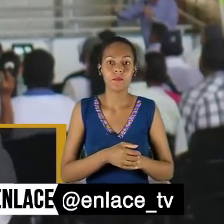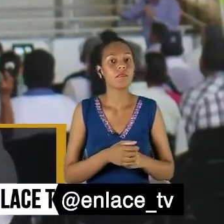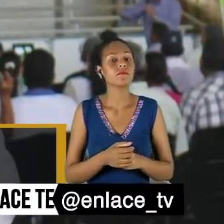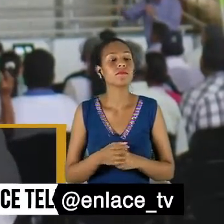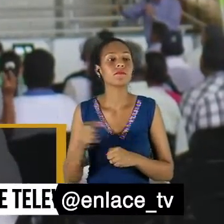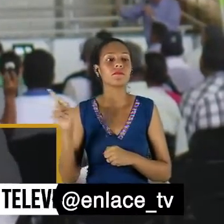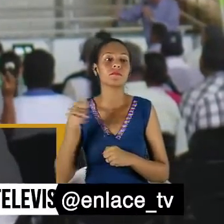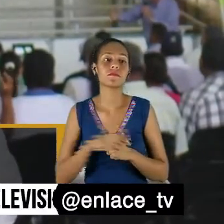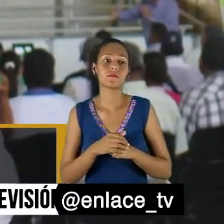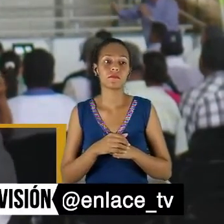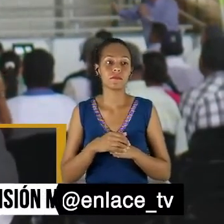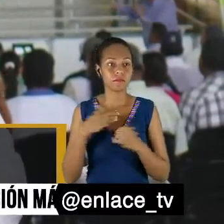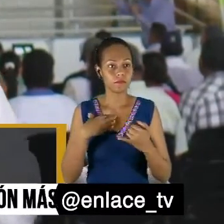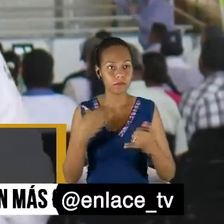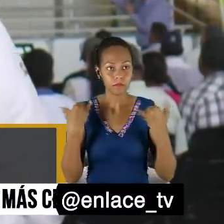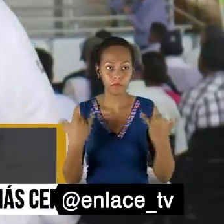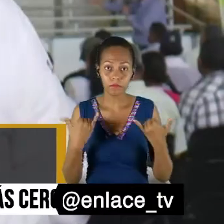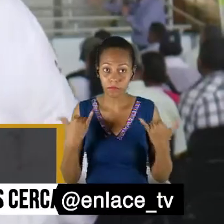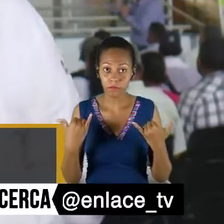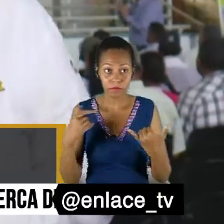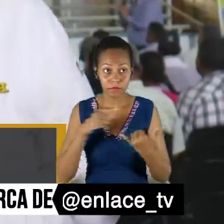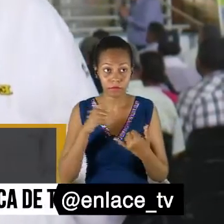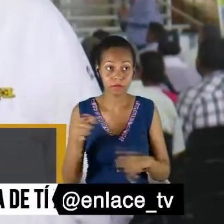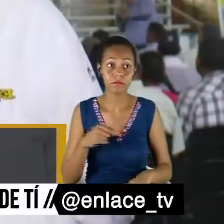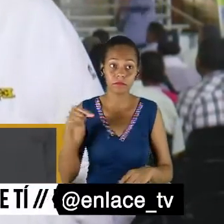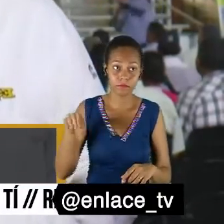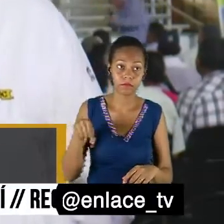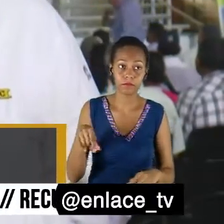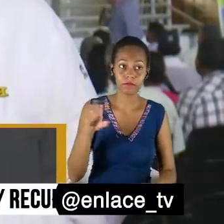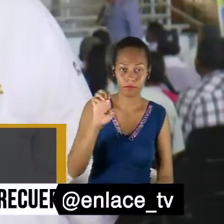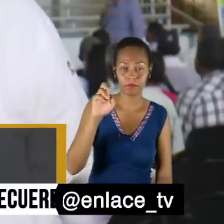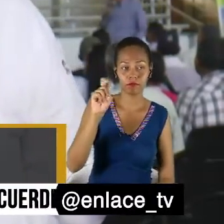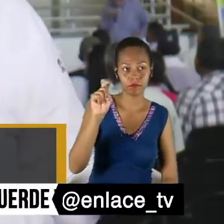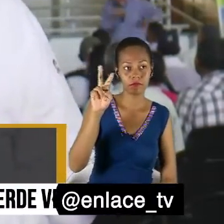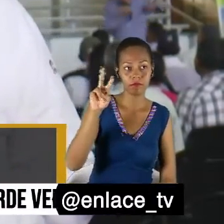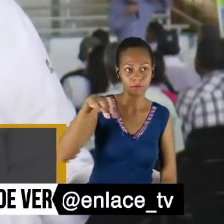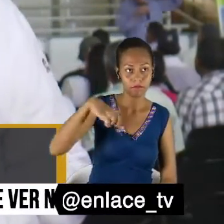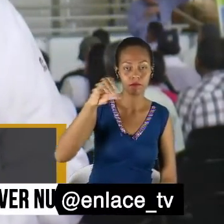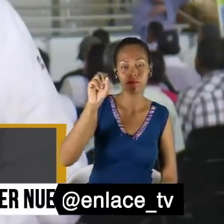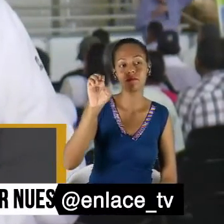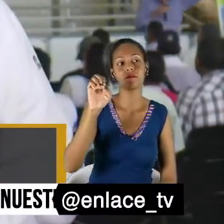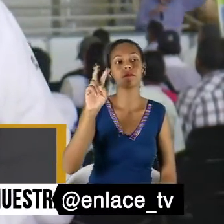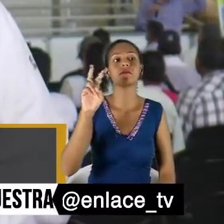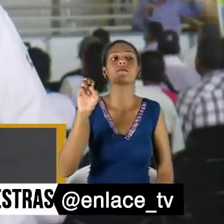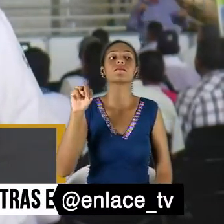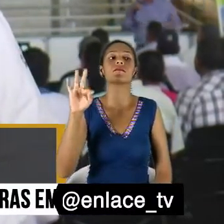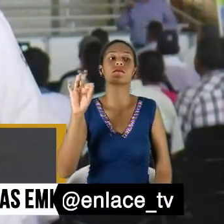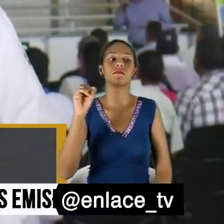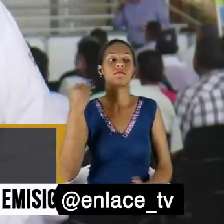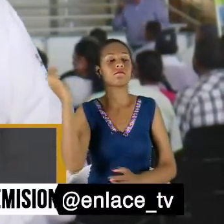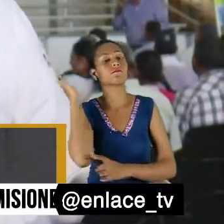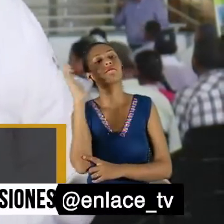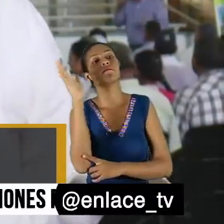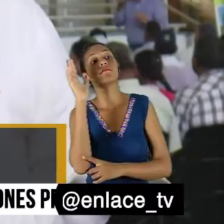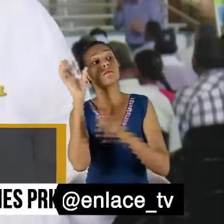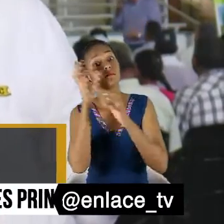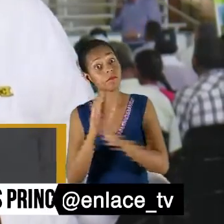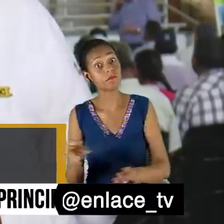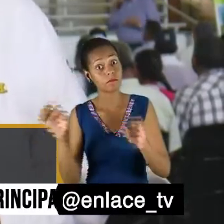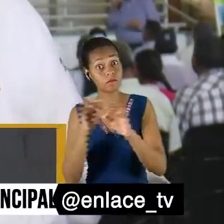el auditorio principal mejor de Expoeventos, donde se desarrollan a esta hora conferencias importantes como la que dictará en